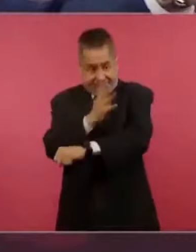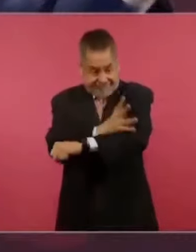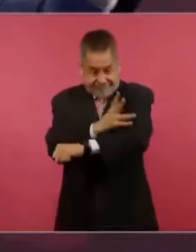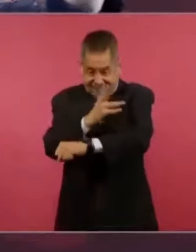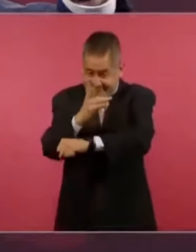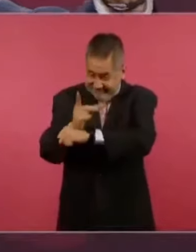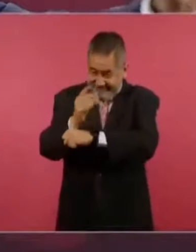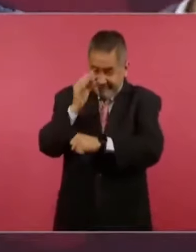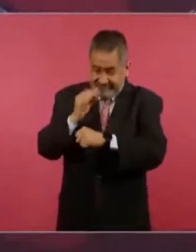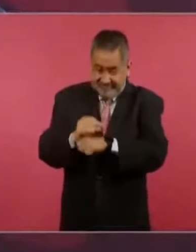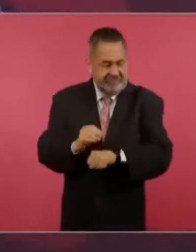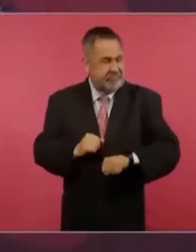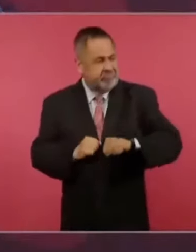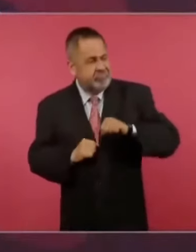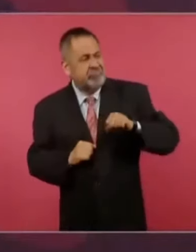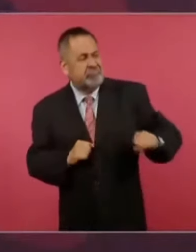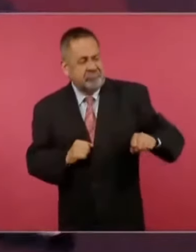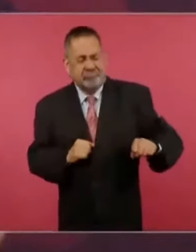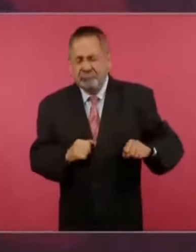protector.